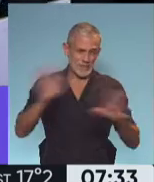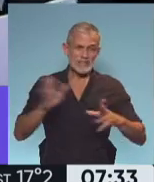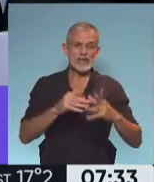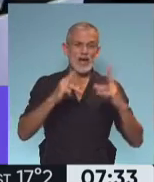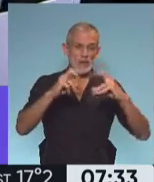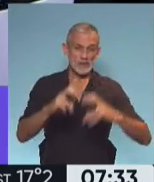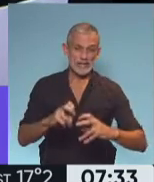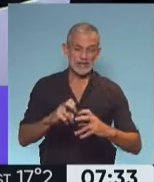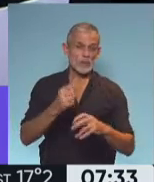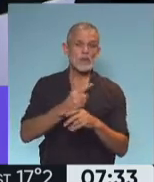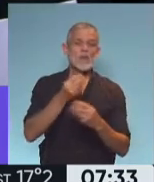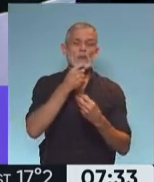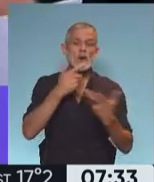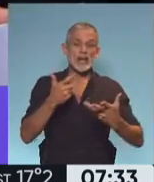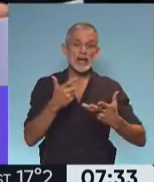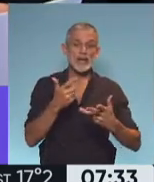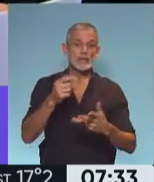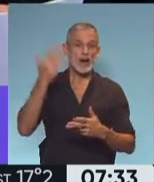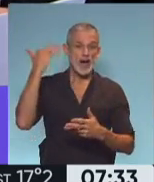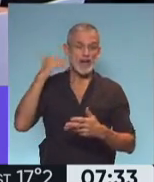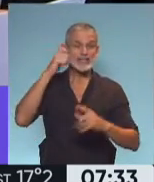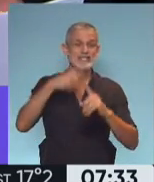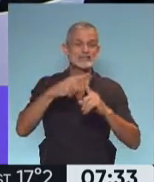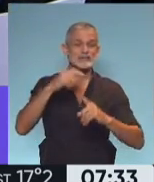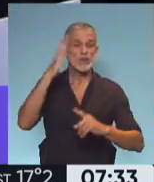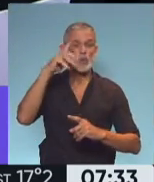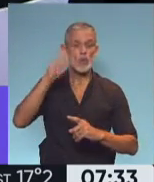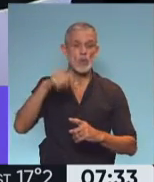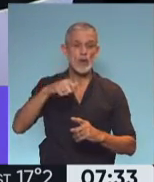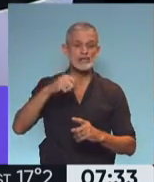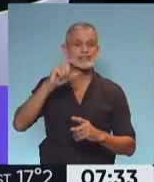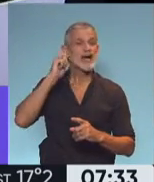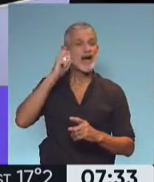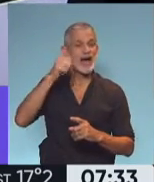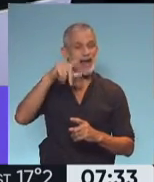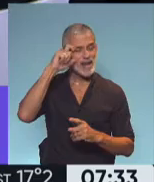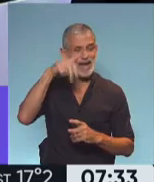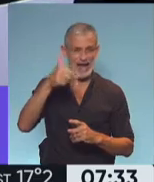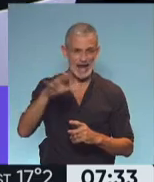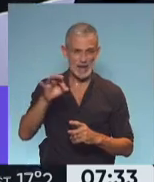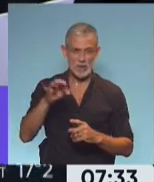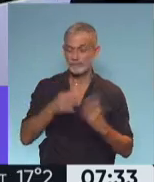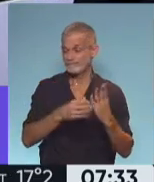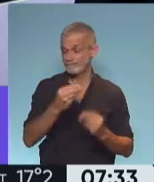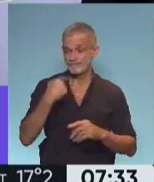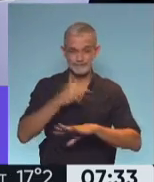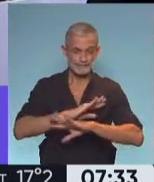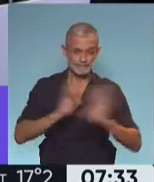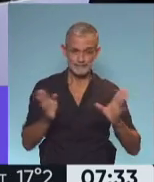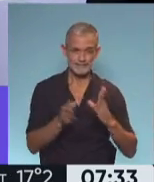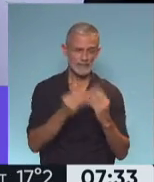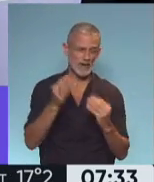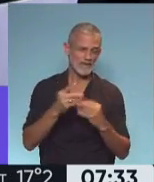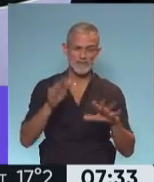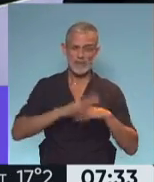comenzando por la actuación del entonces juez instructor el juez juan josé galeano y haciendo especial hincapié en el